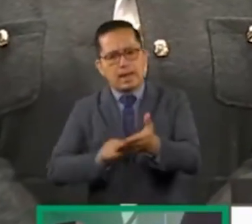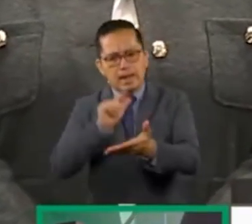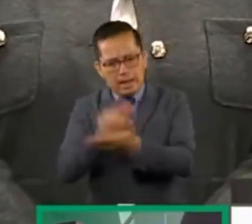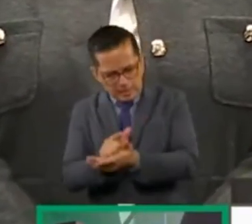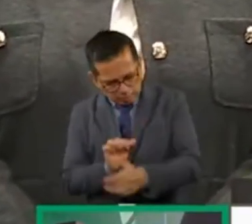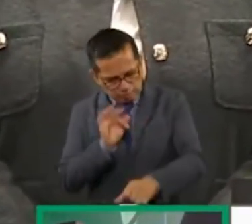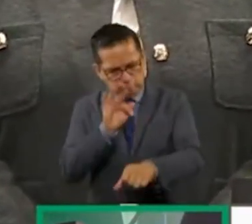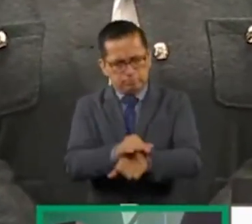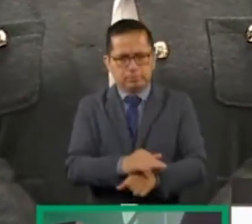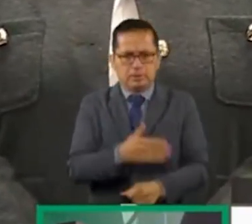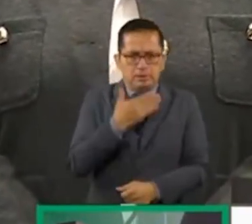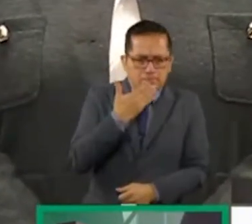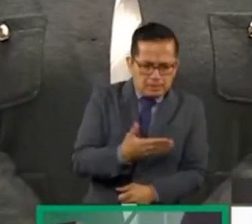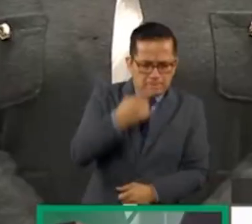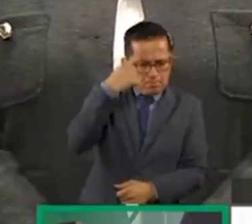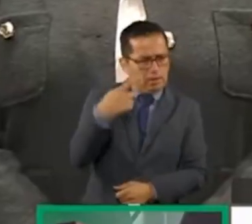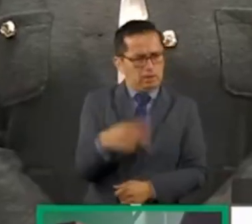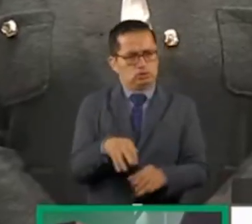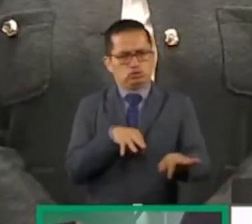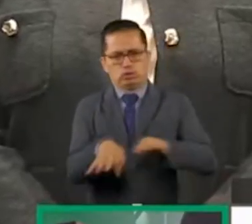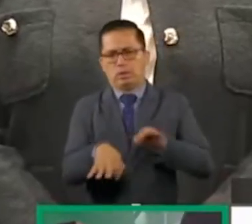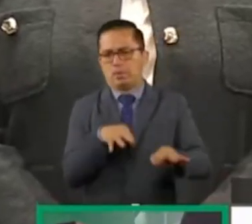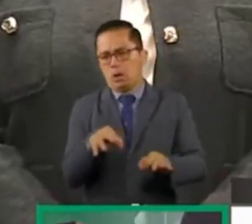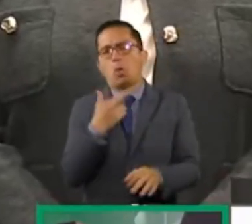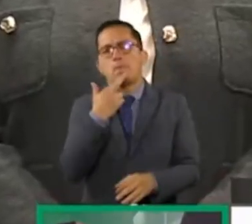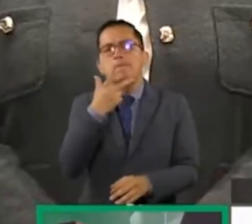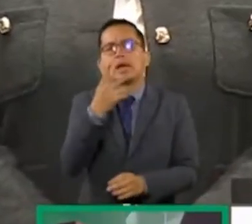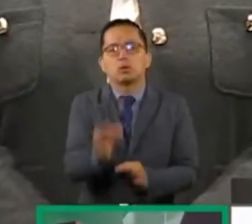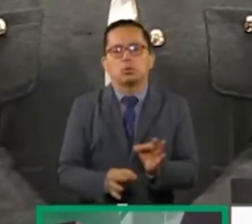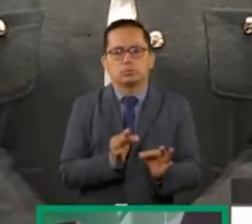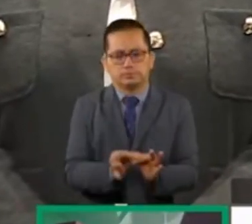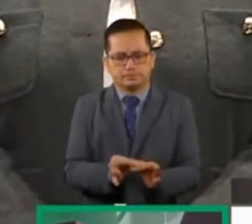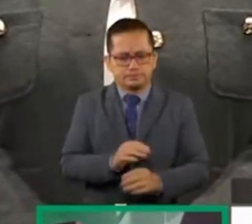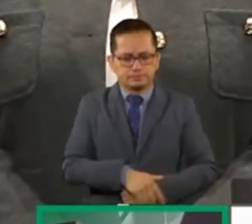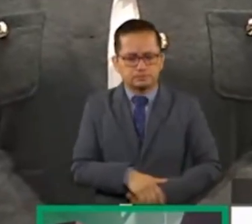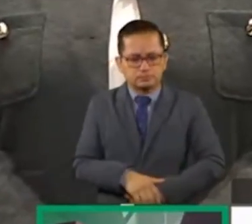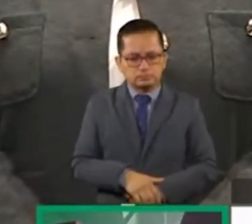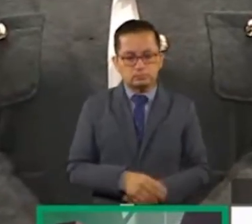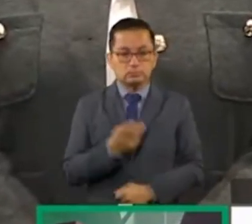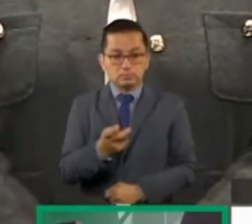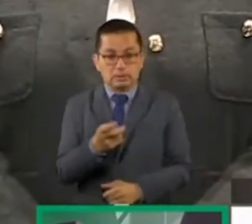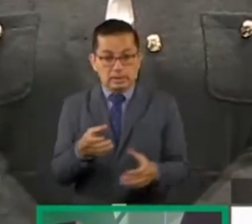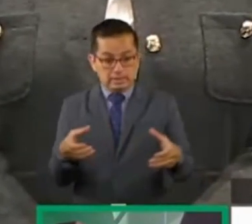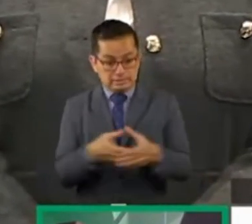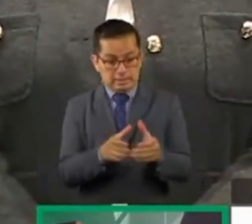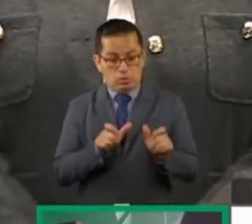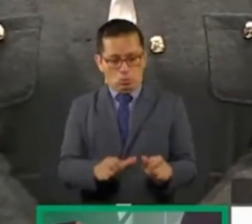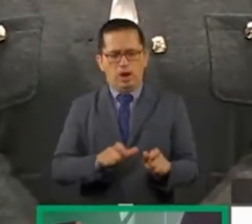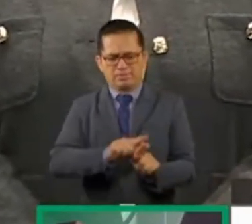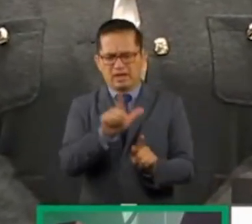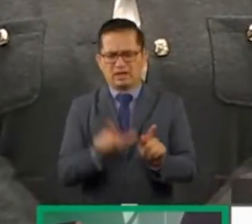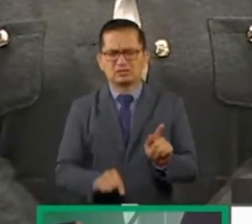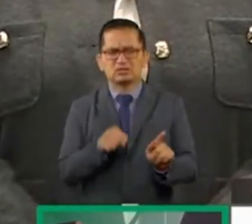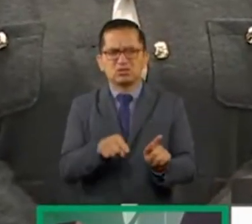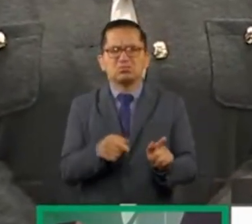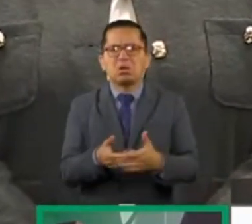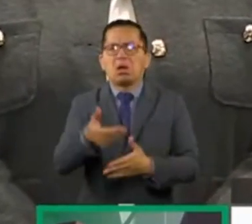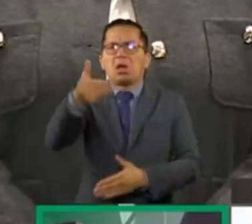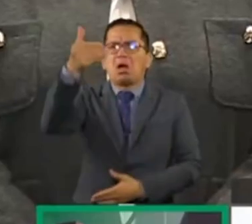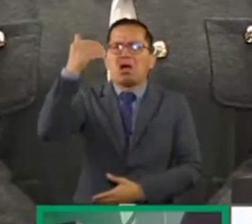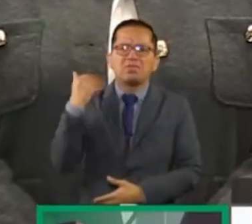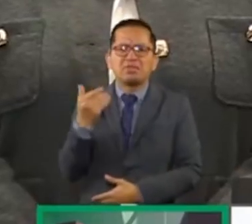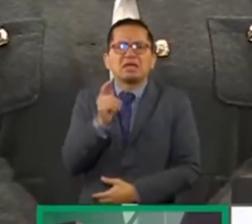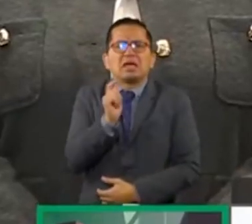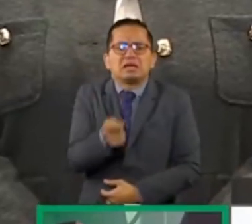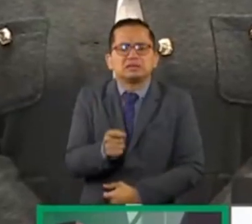labor. Vale la pena recordar que lo que hoy es la Guardia Nacional antes fue la Policía Federal, la cual